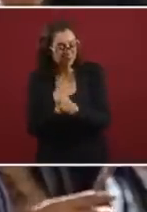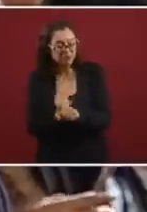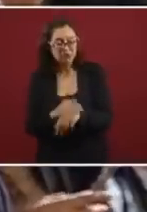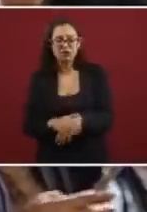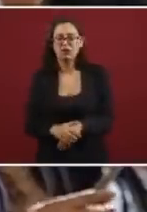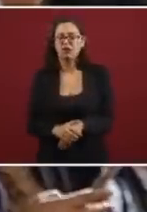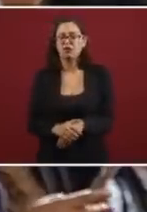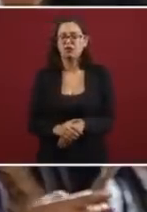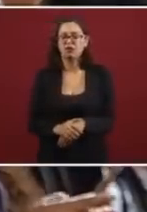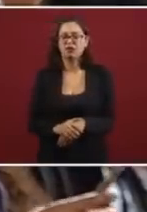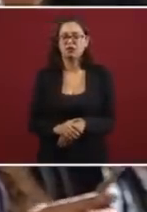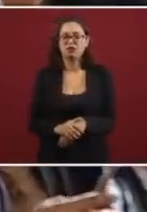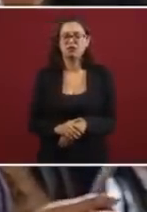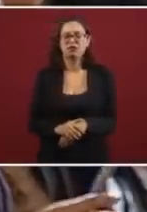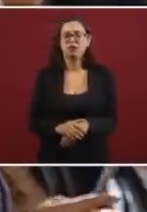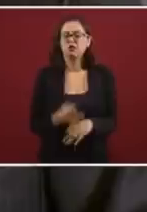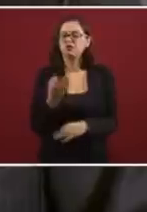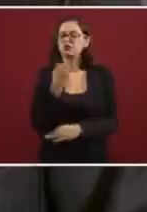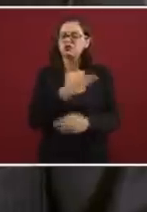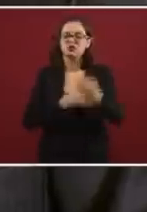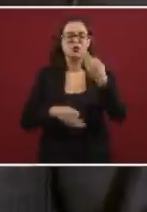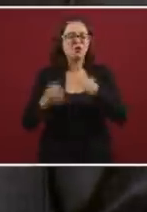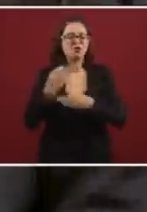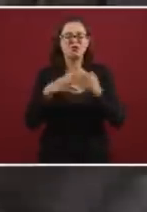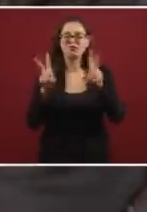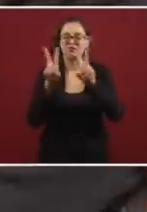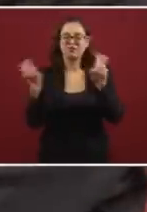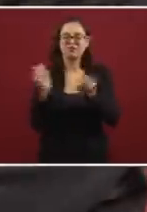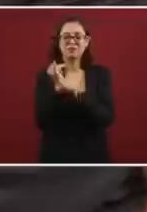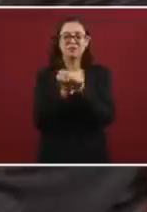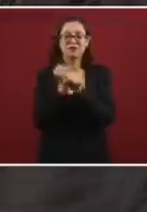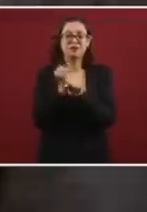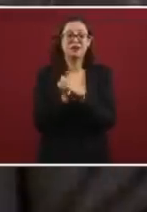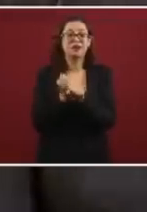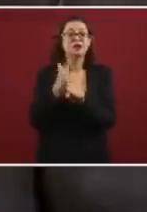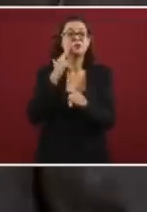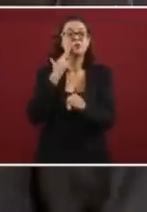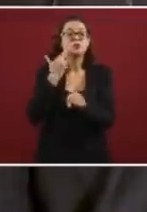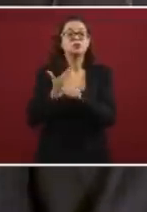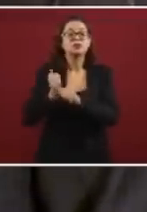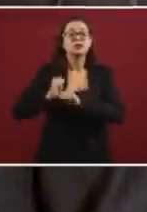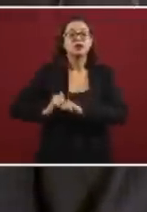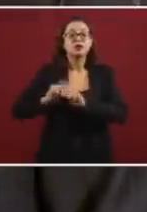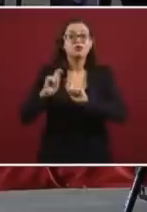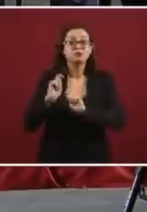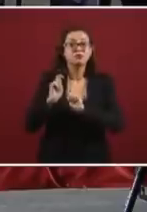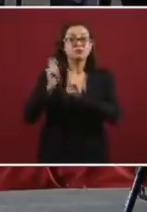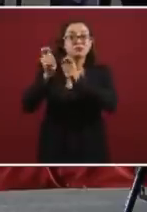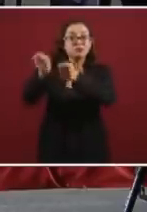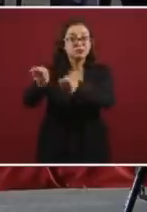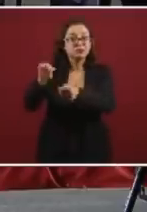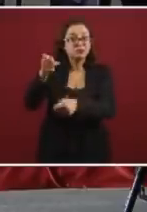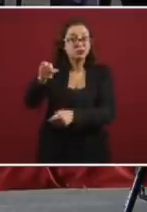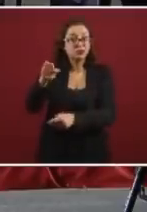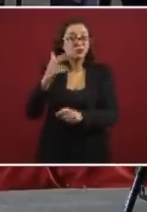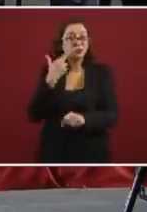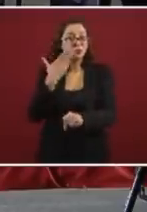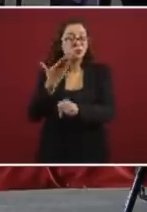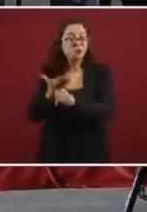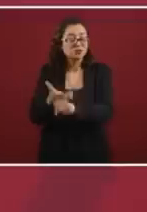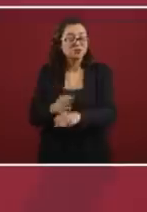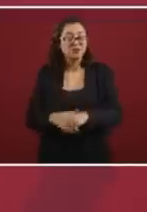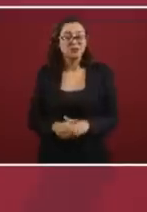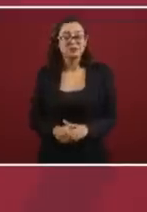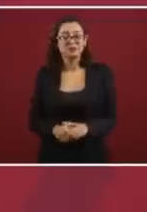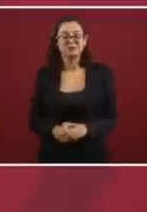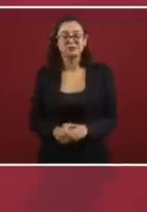que esté se debe de investigar con la autoridad competente si están